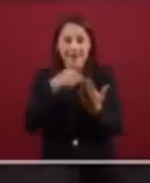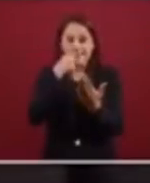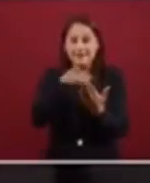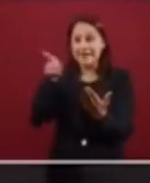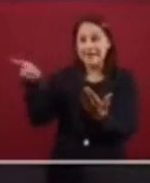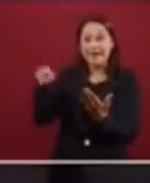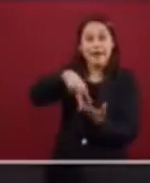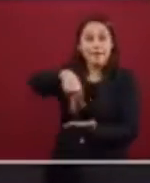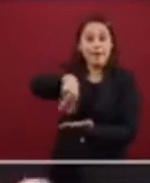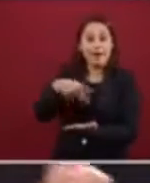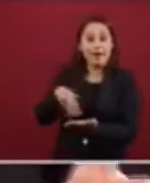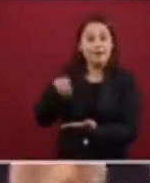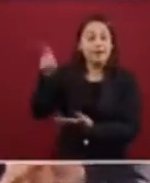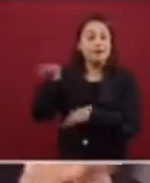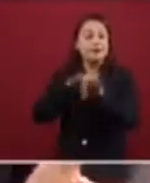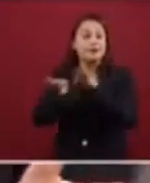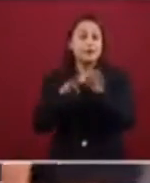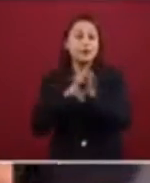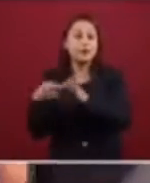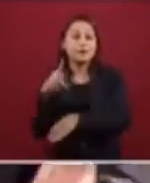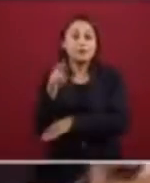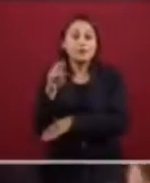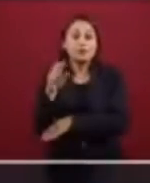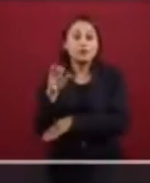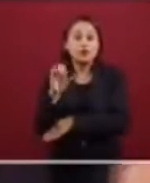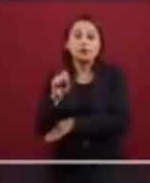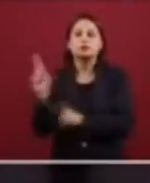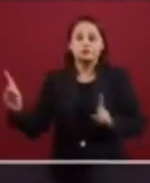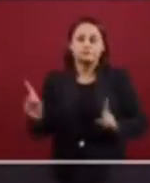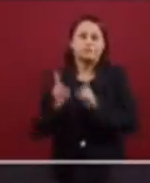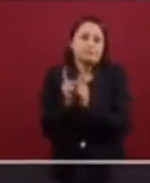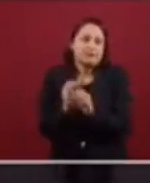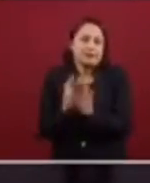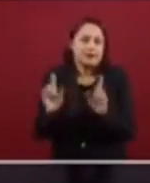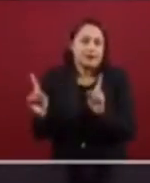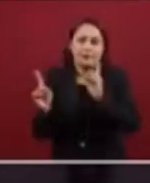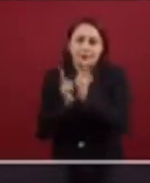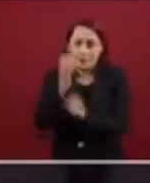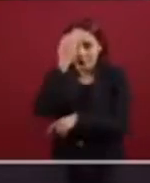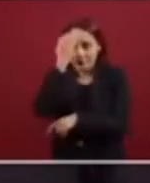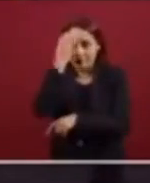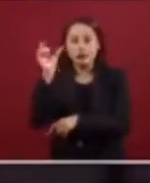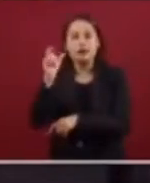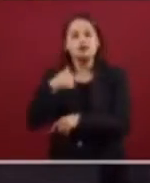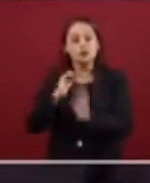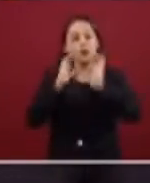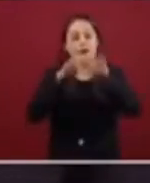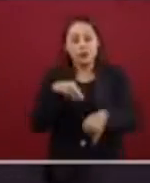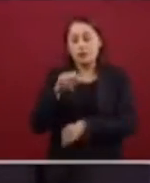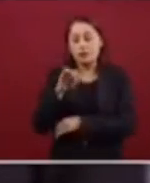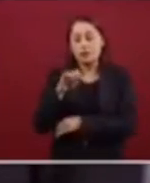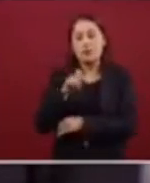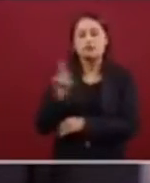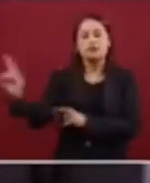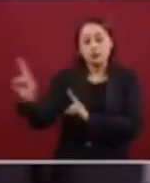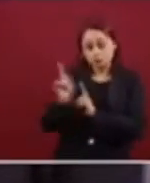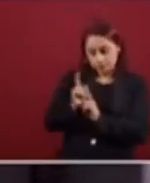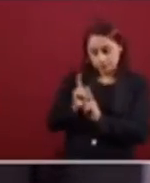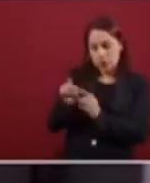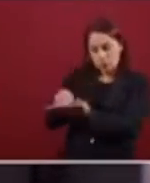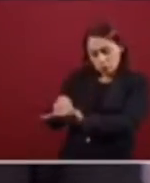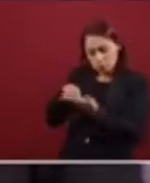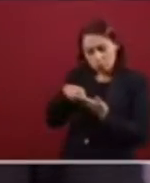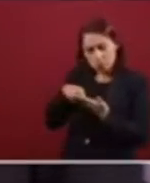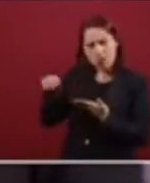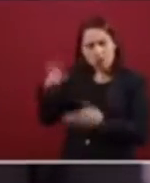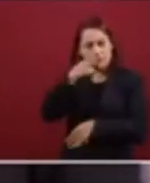25 años en la revista Proceso. Pues sí, la conocí ahí, cuando yo llegué a Notimex se acercó y me dijo, mira, a mí me gustaría, tengo estos planes y me